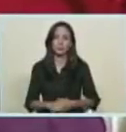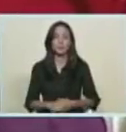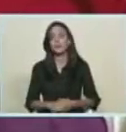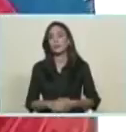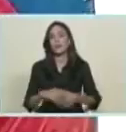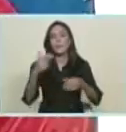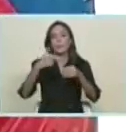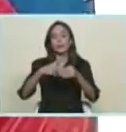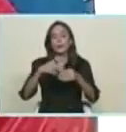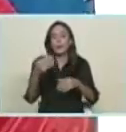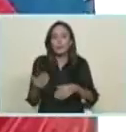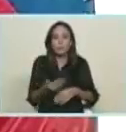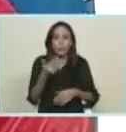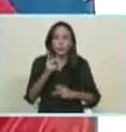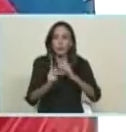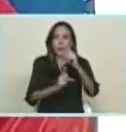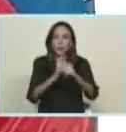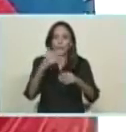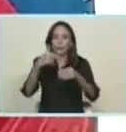Petróleo siempre fue importante.